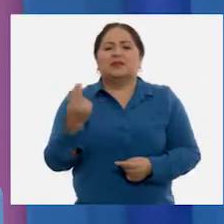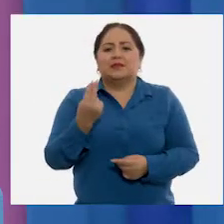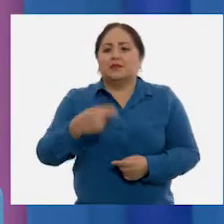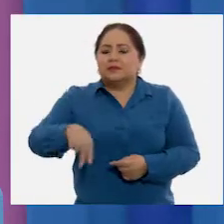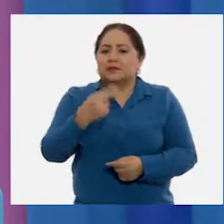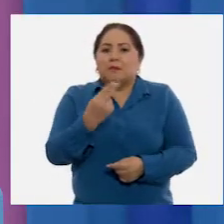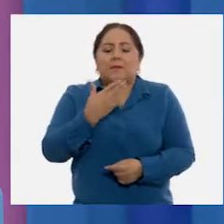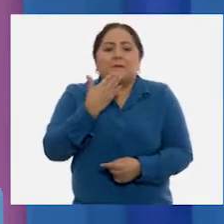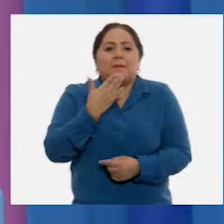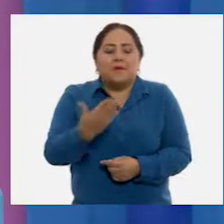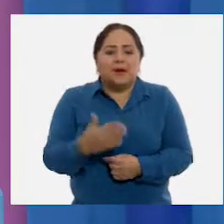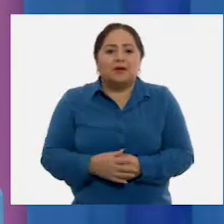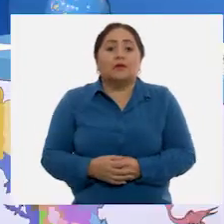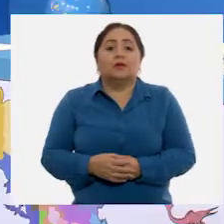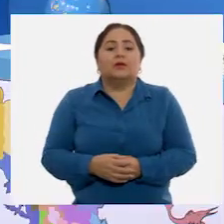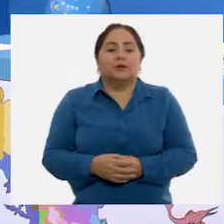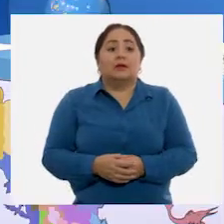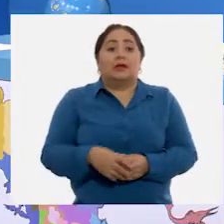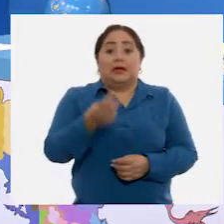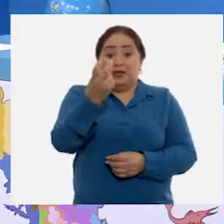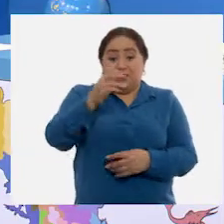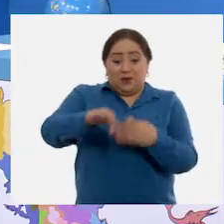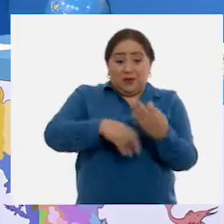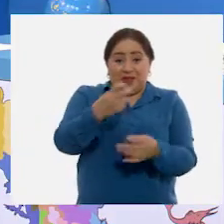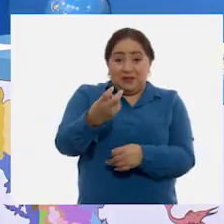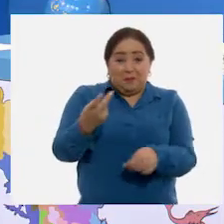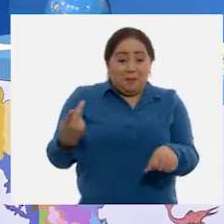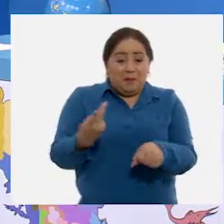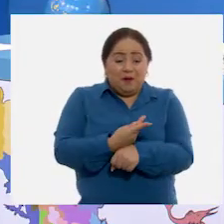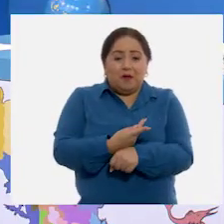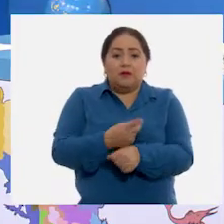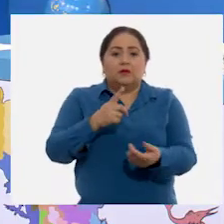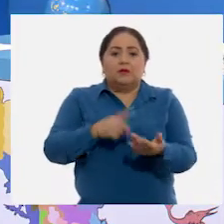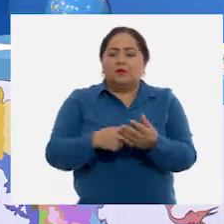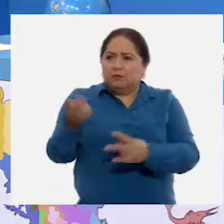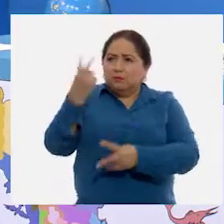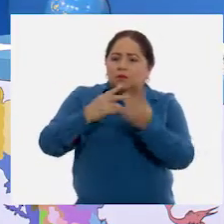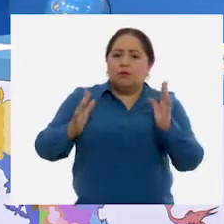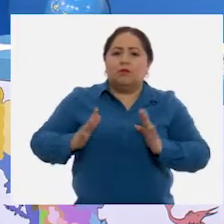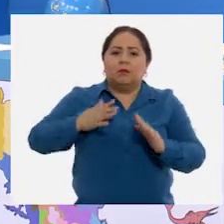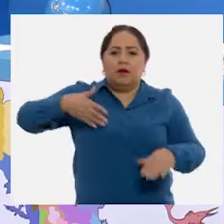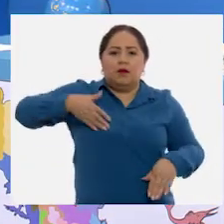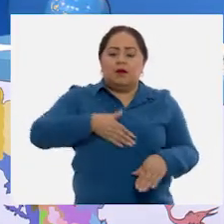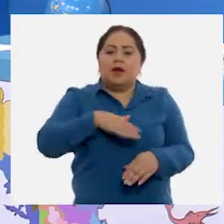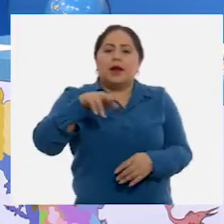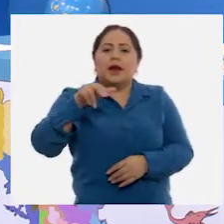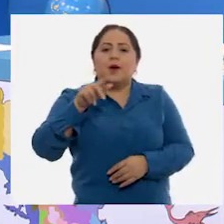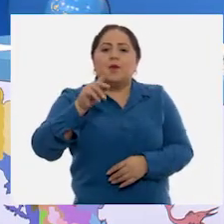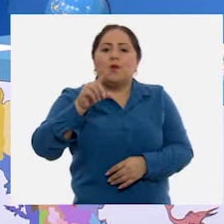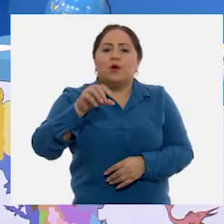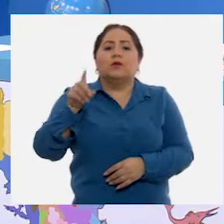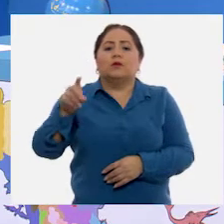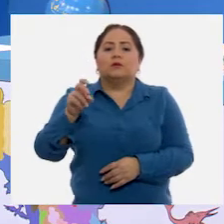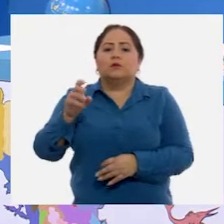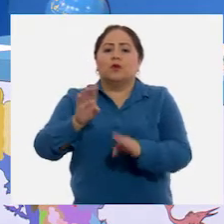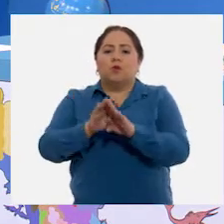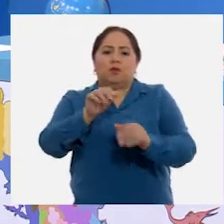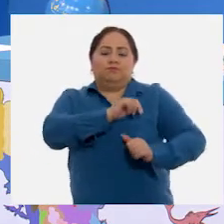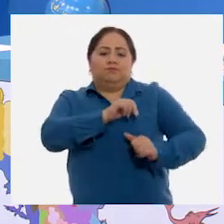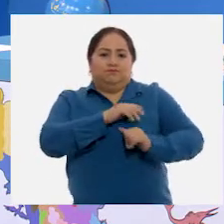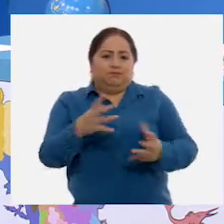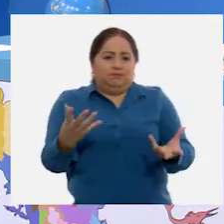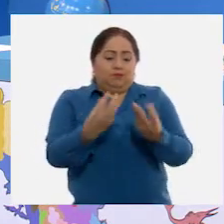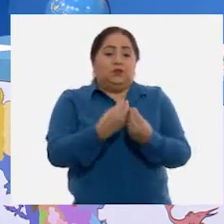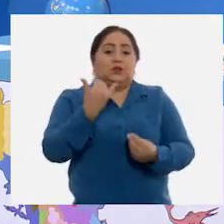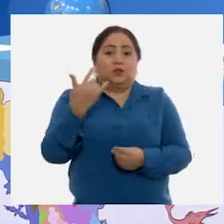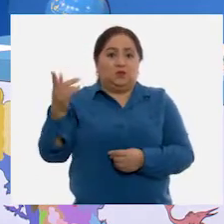estabilidad. Y mientras todo eso sucedía, surge Napoleón Bonaparte, quien escaló en las Fuerzas Armadas y